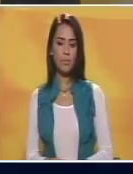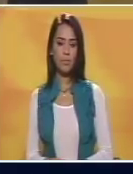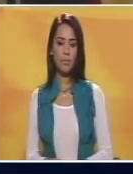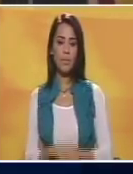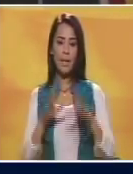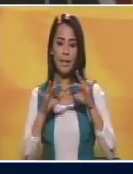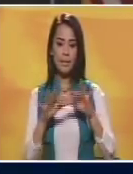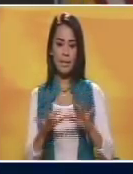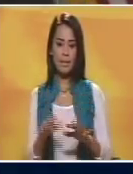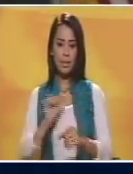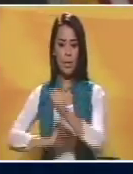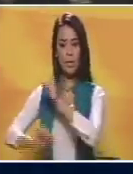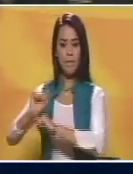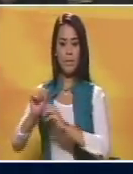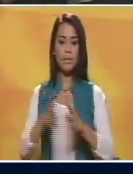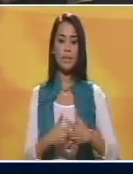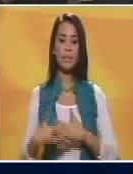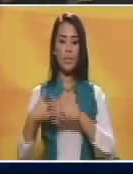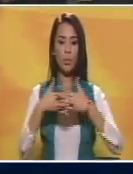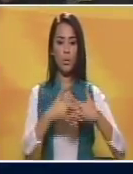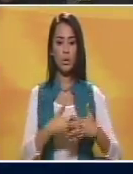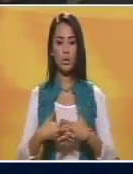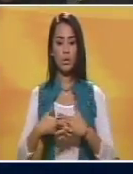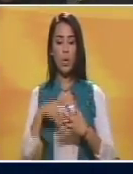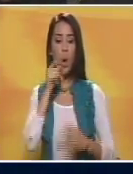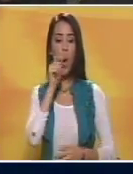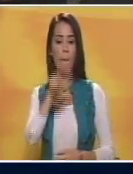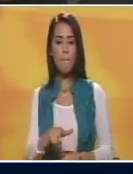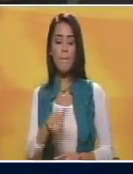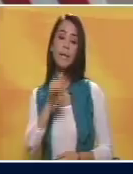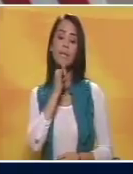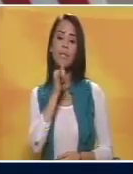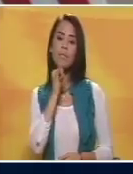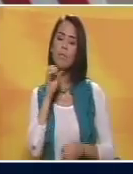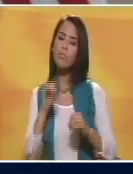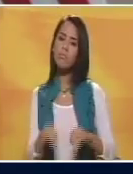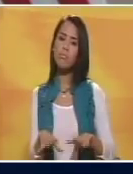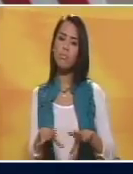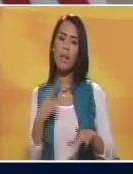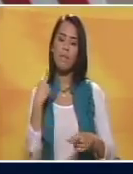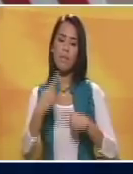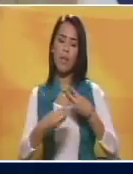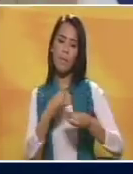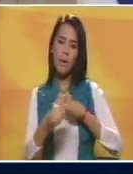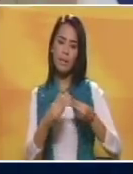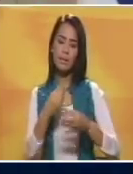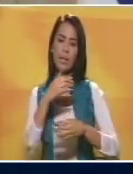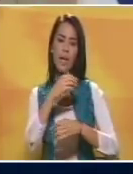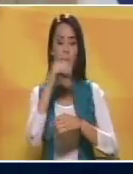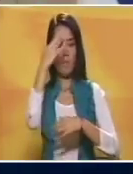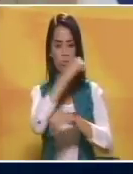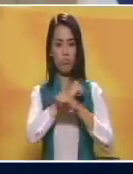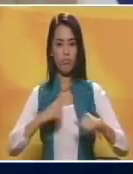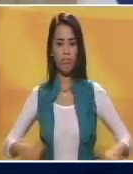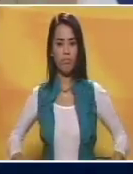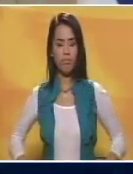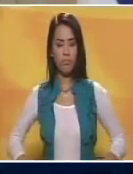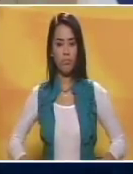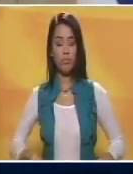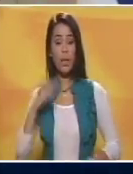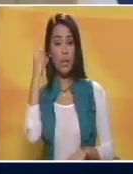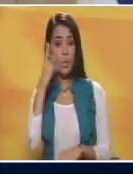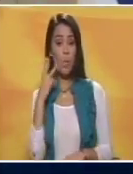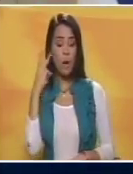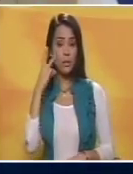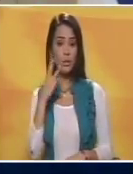El secretario de Defensa de Estados Unidos, James Mattis, afirmó que la suspensión de las maniobras militares conjuntas entre Seúl y